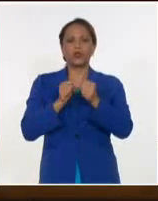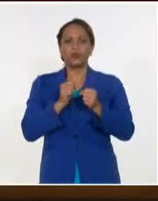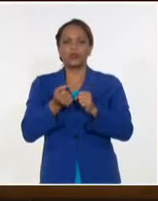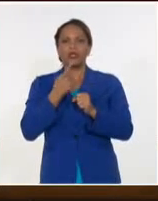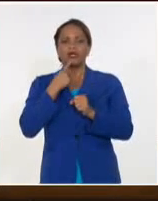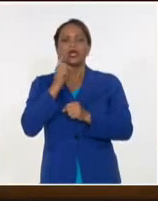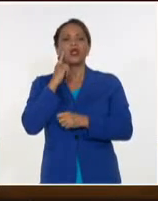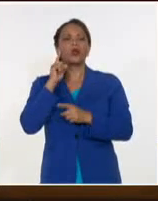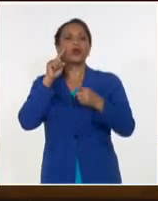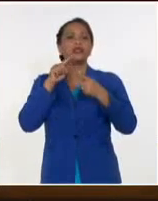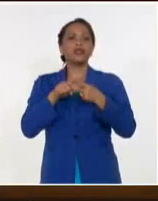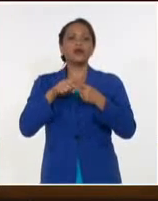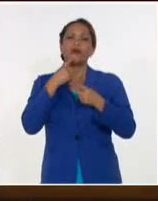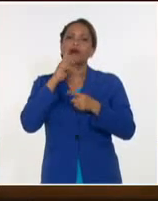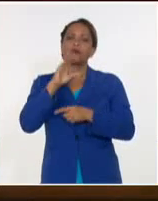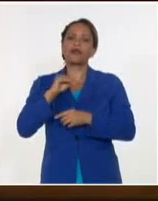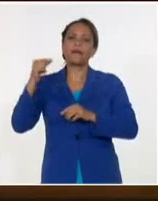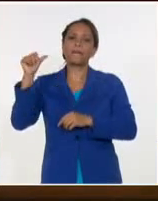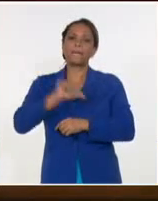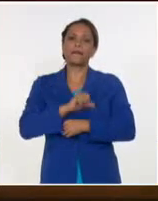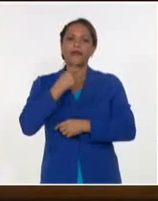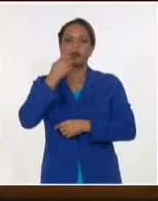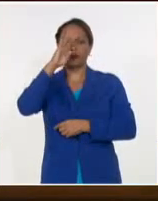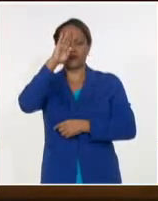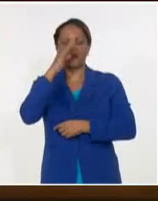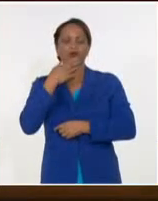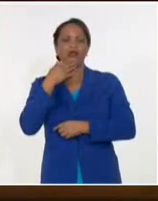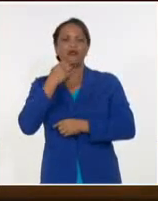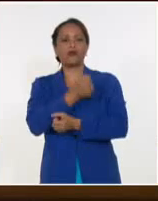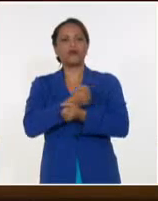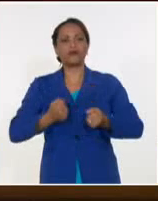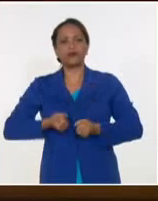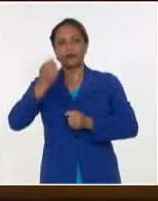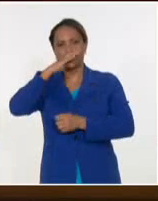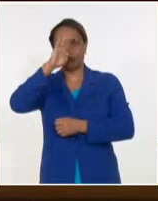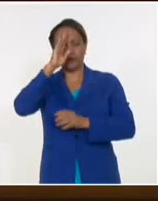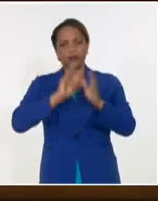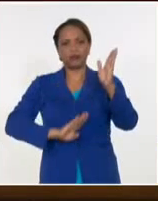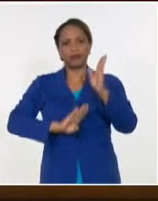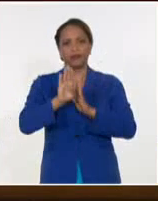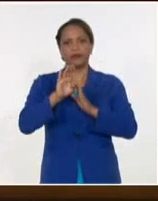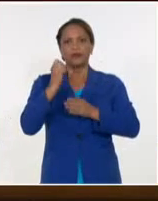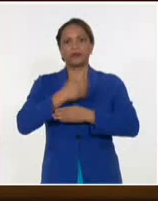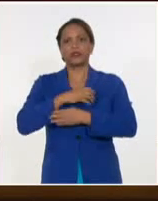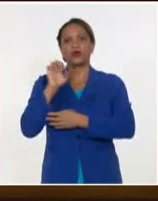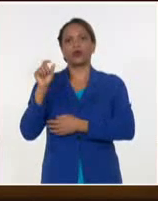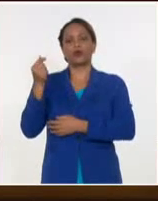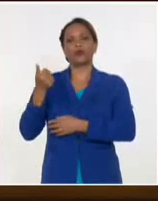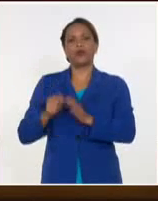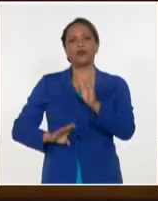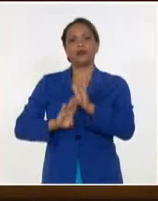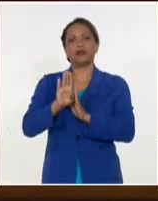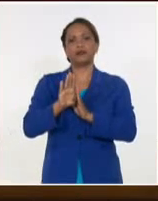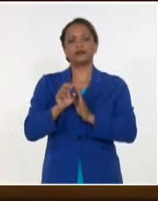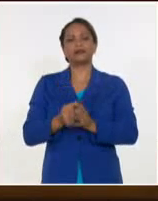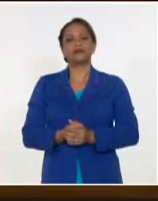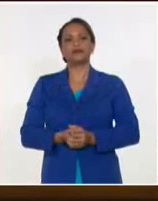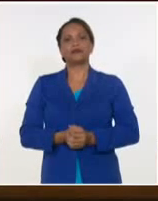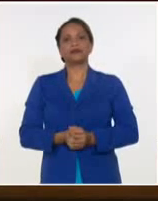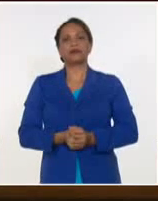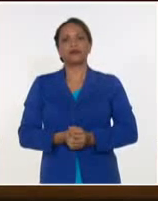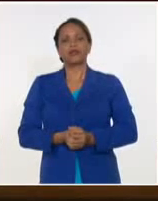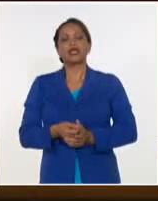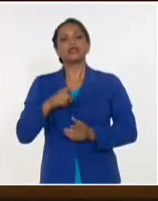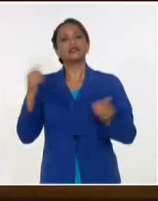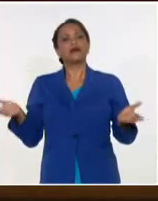buscan desacreditar y socavar todos los esfuerzos del gobierno por superar el cerco económico, desde la hostigada Cuba se han